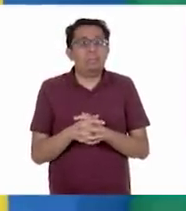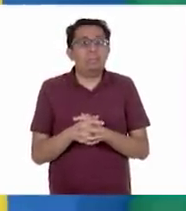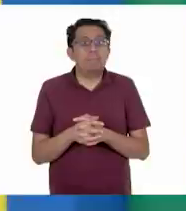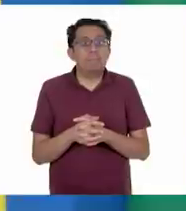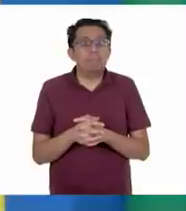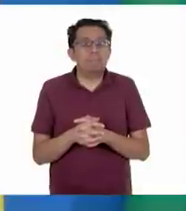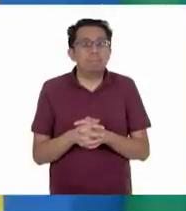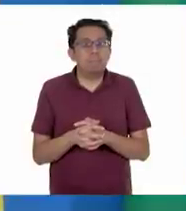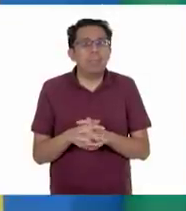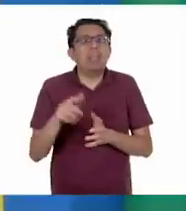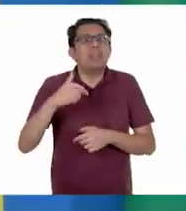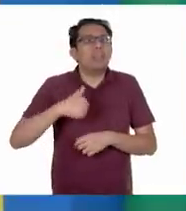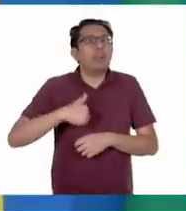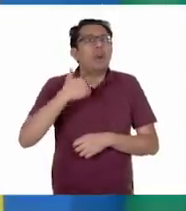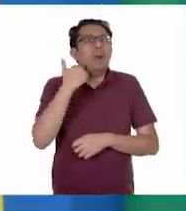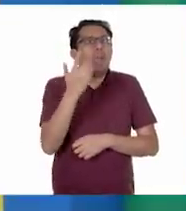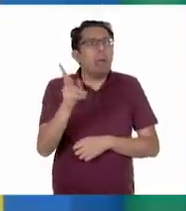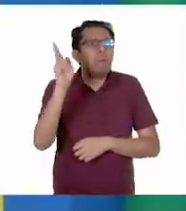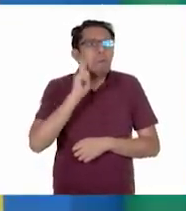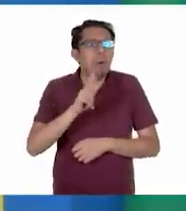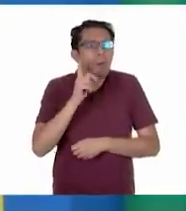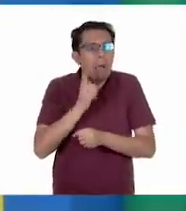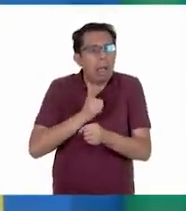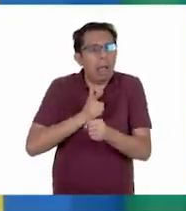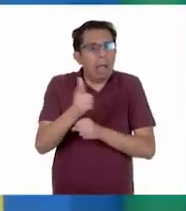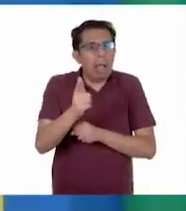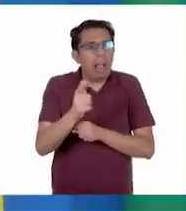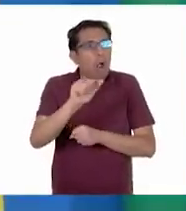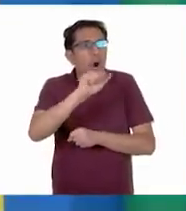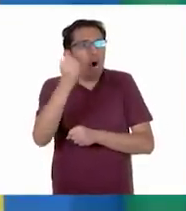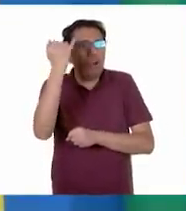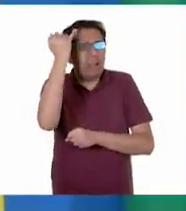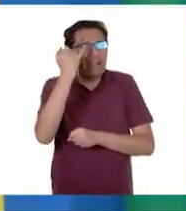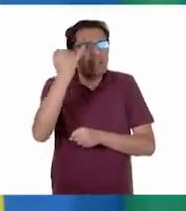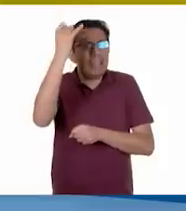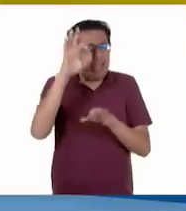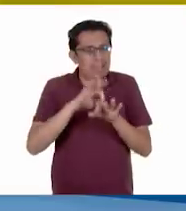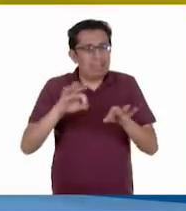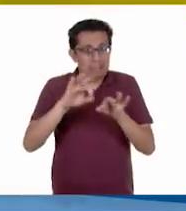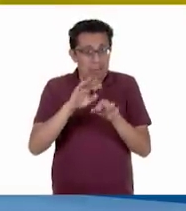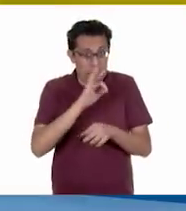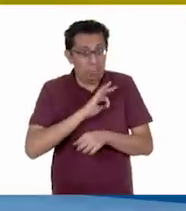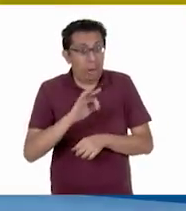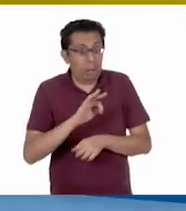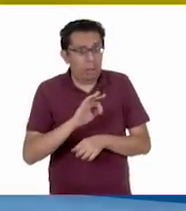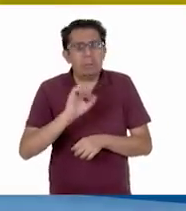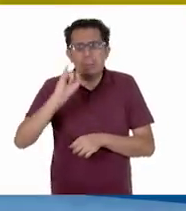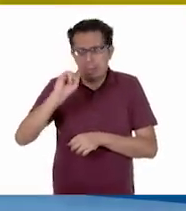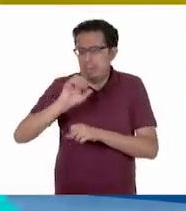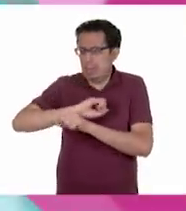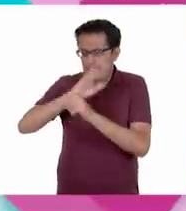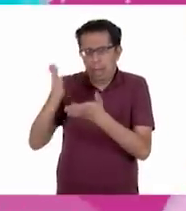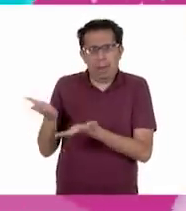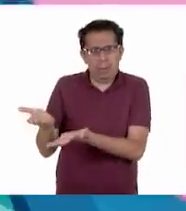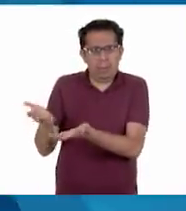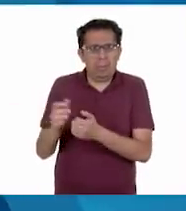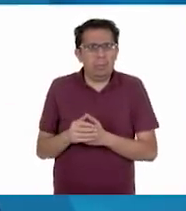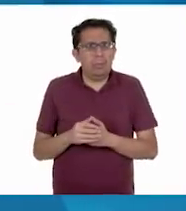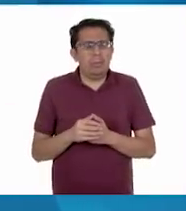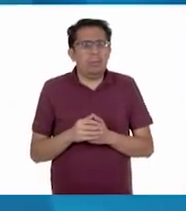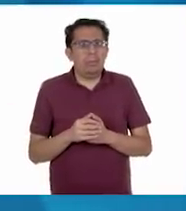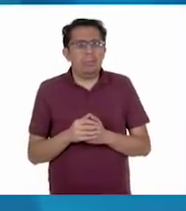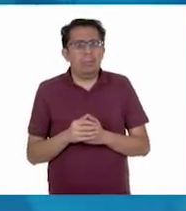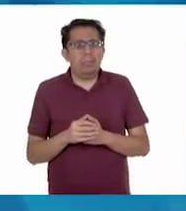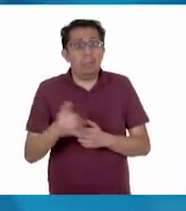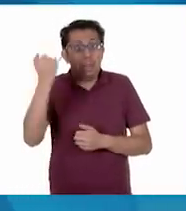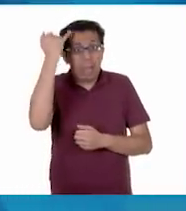intentar descubrir esas otras ideas importantes. Sí, claro, por supuesto. Adelante, Juan Carlos. Muy bien. Bueno,